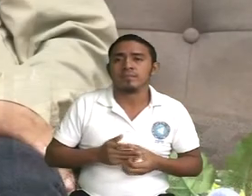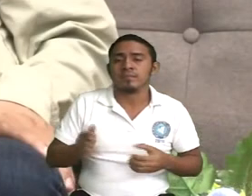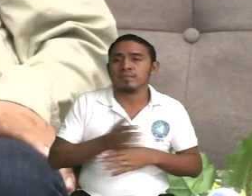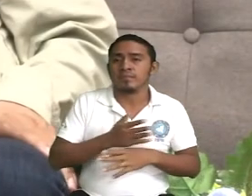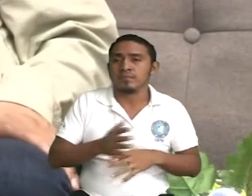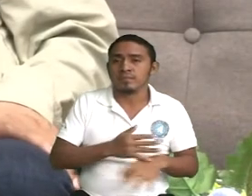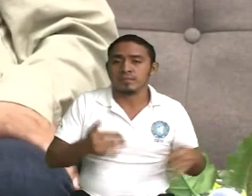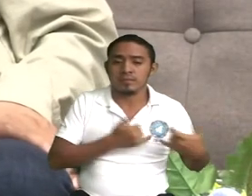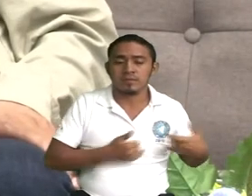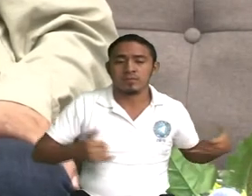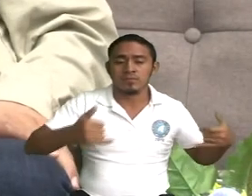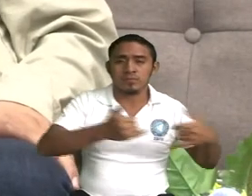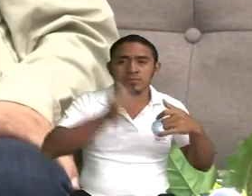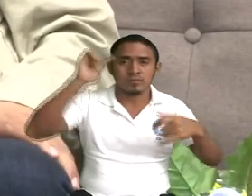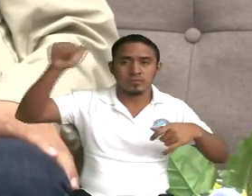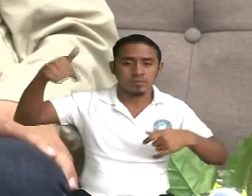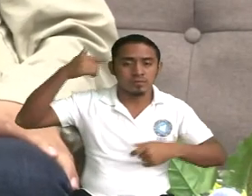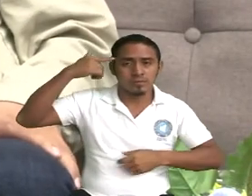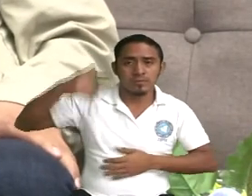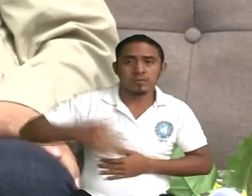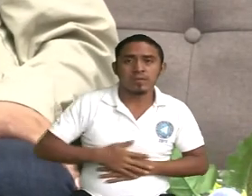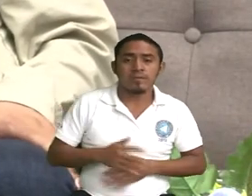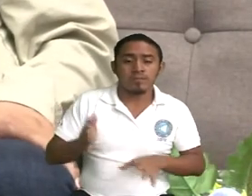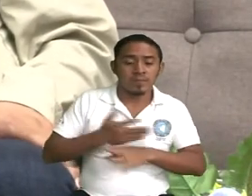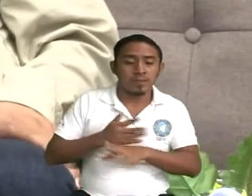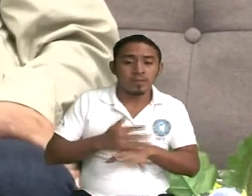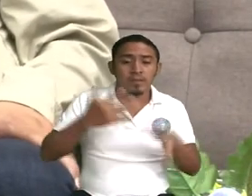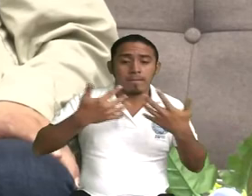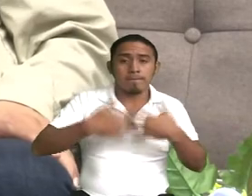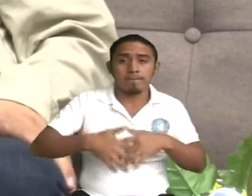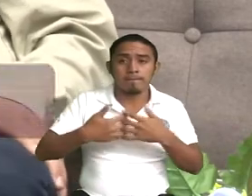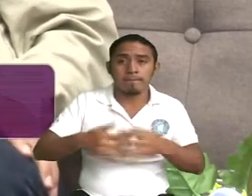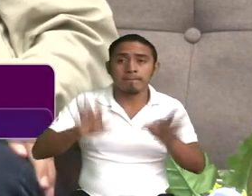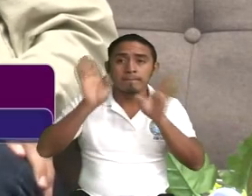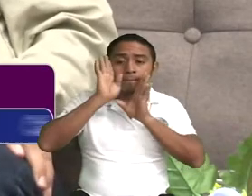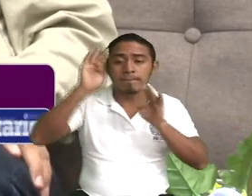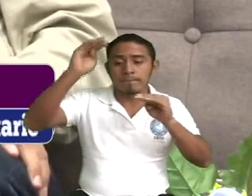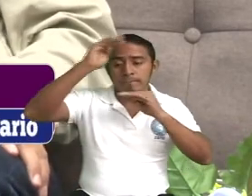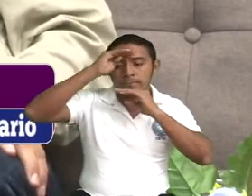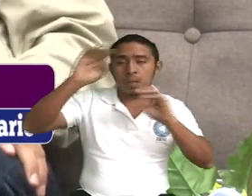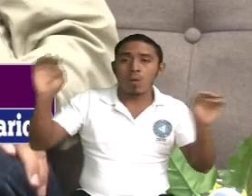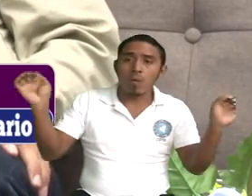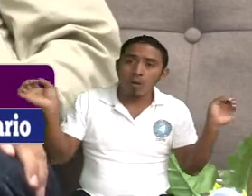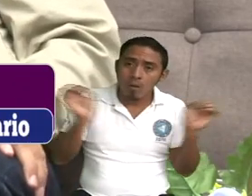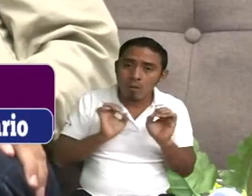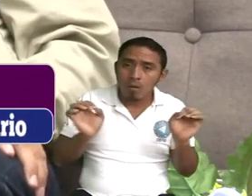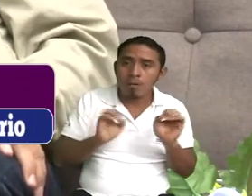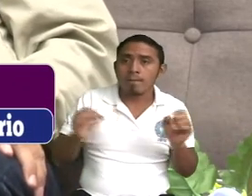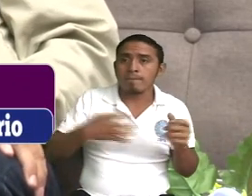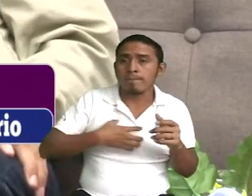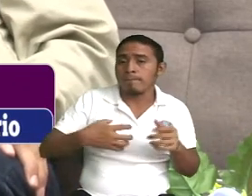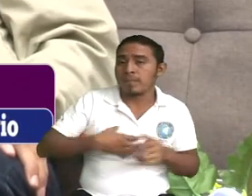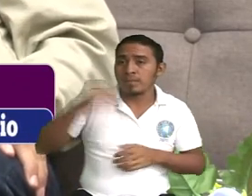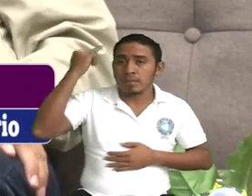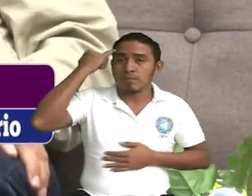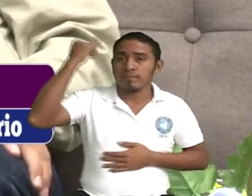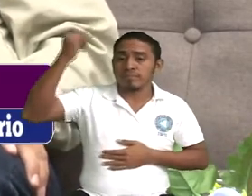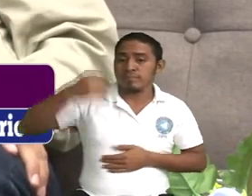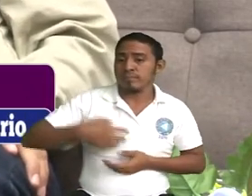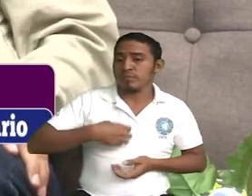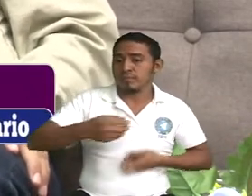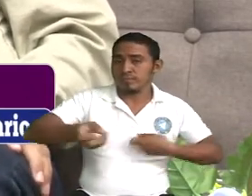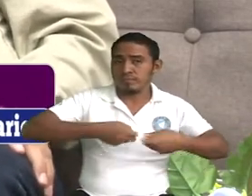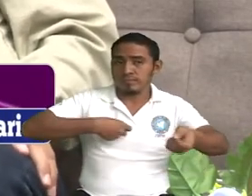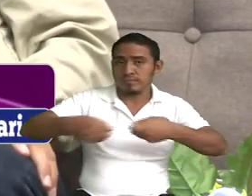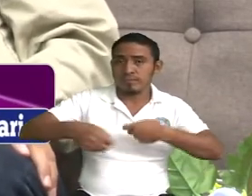instituciones de gobierno, que están en la empresa privada o que están montando sus propios